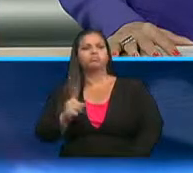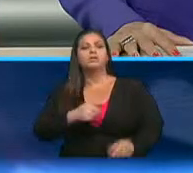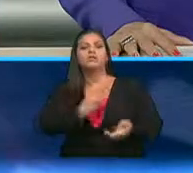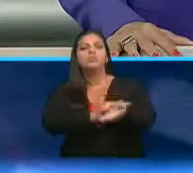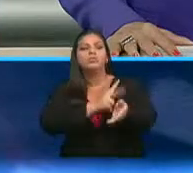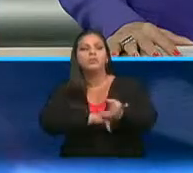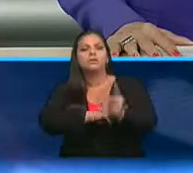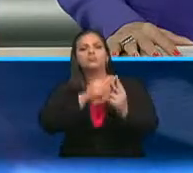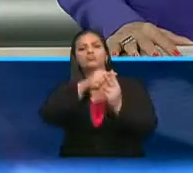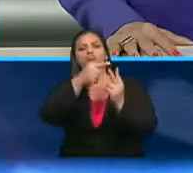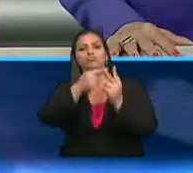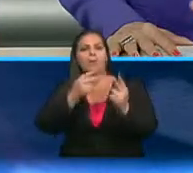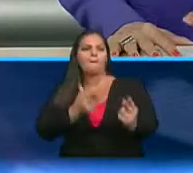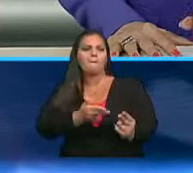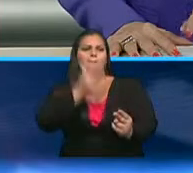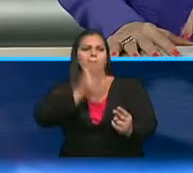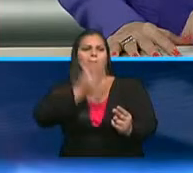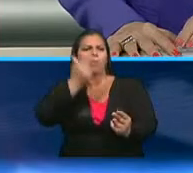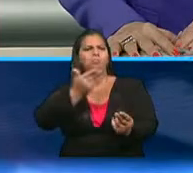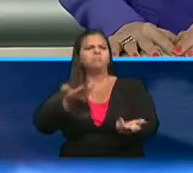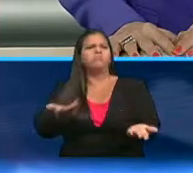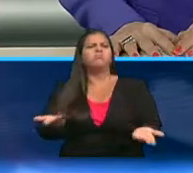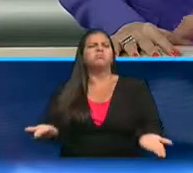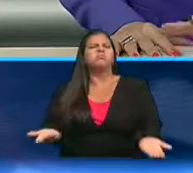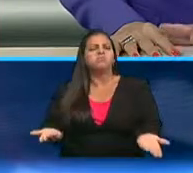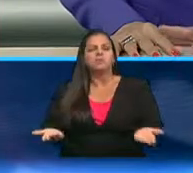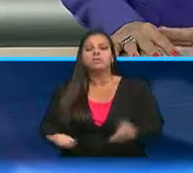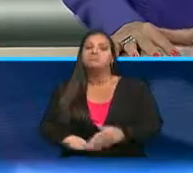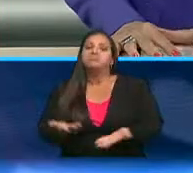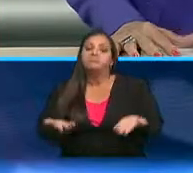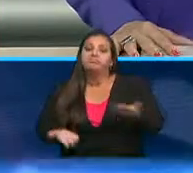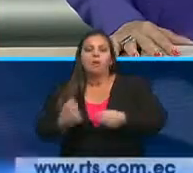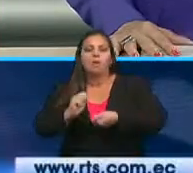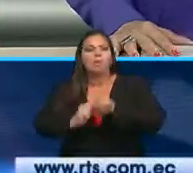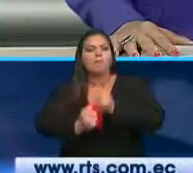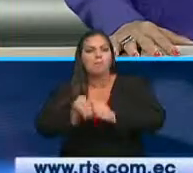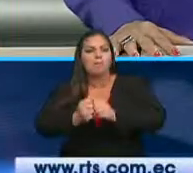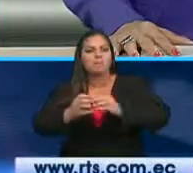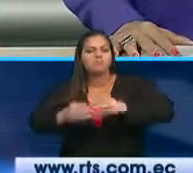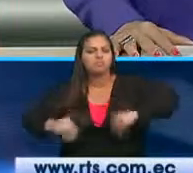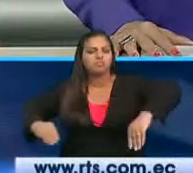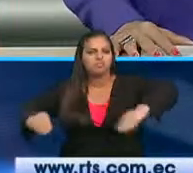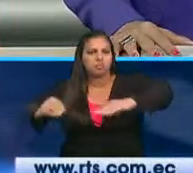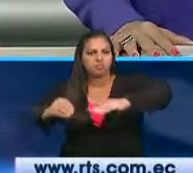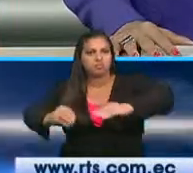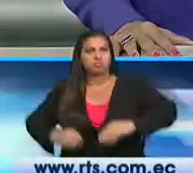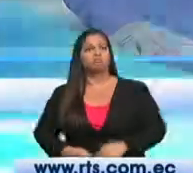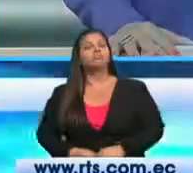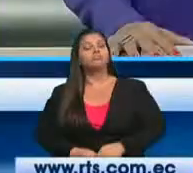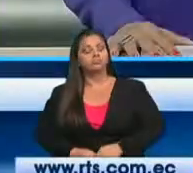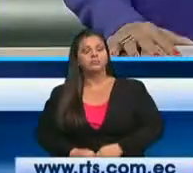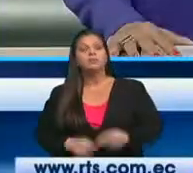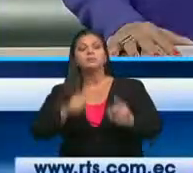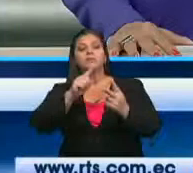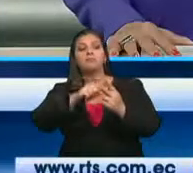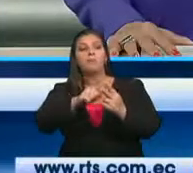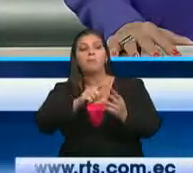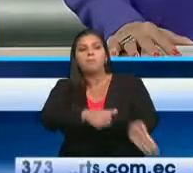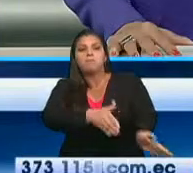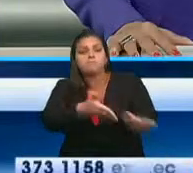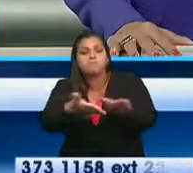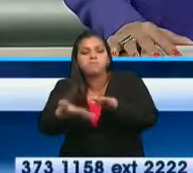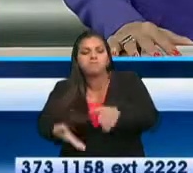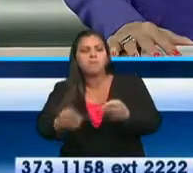un problema por tierras. María Mercedes y amigos, buenas noches. La acción dejó a un joven muerto y al otro gravemente herido.